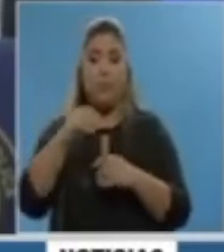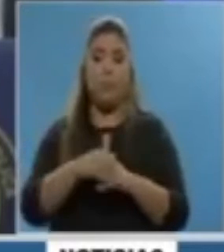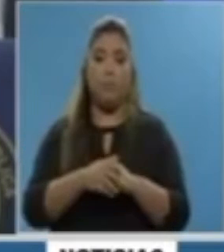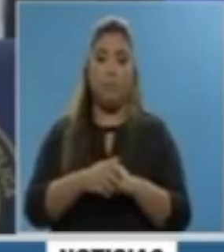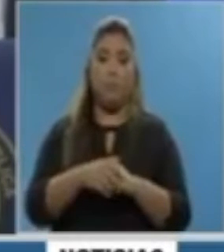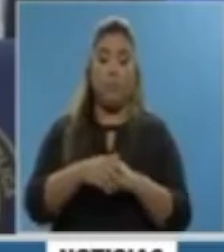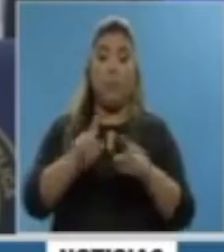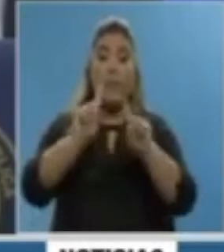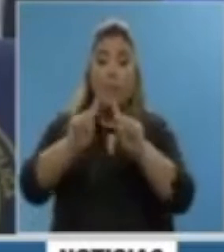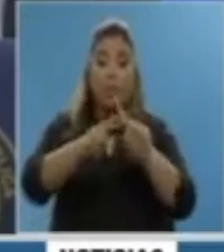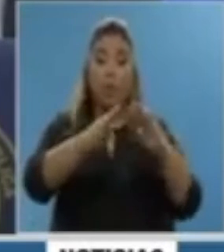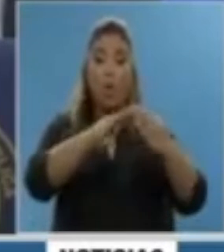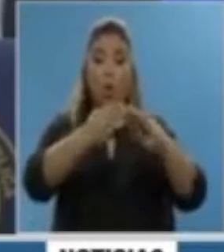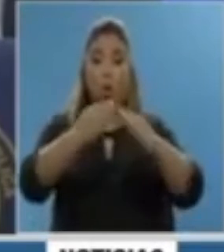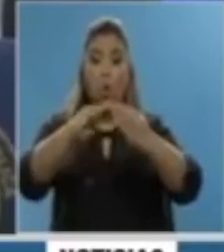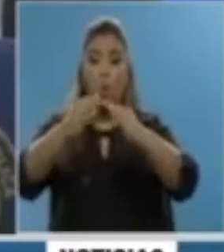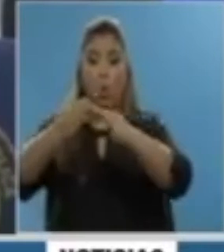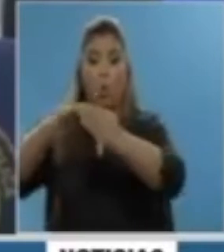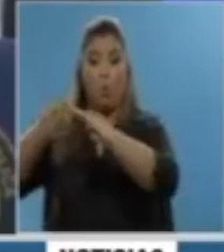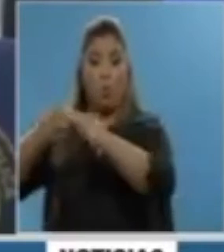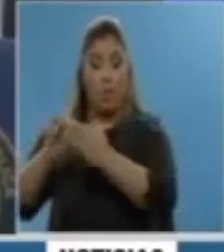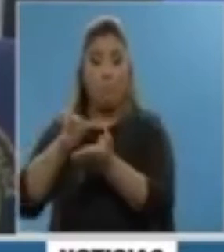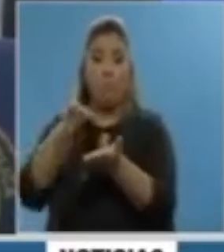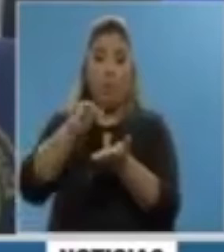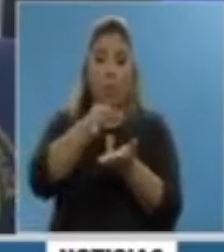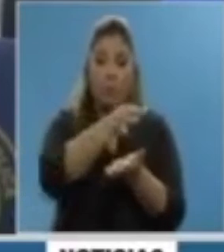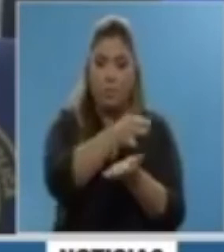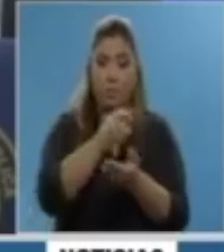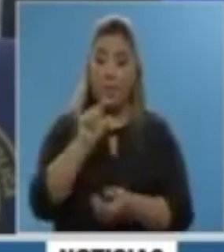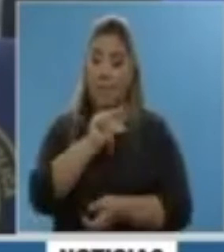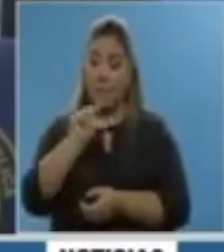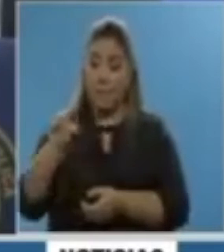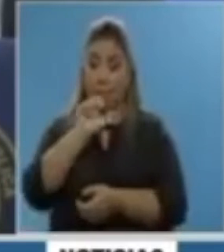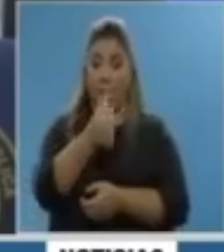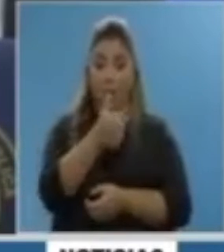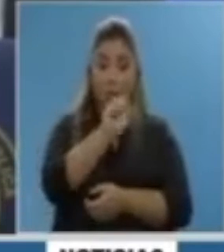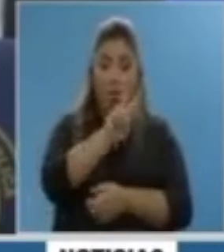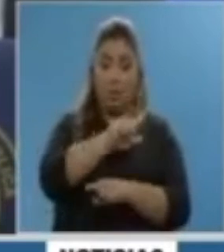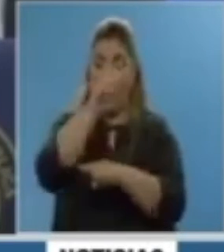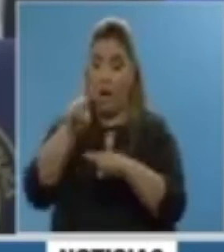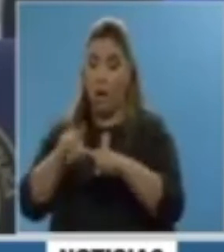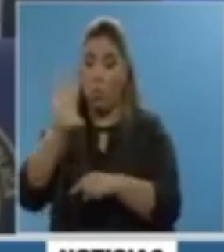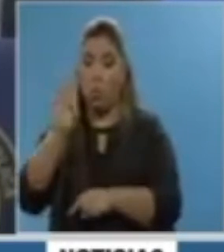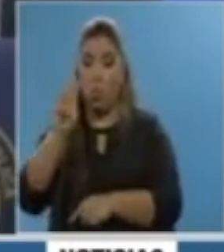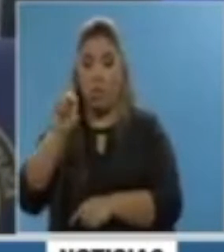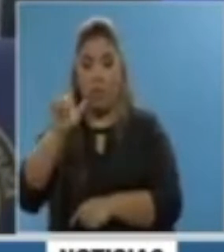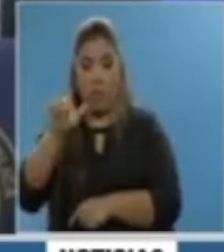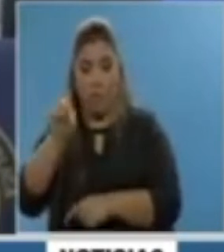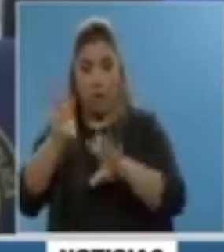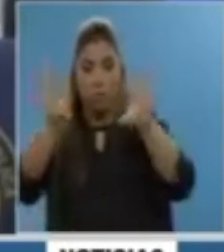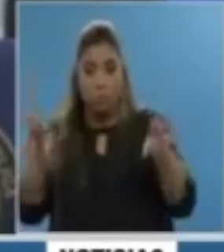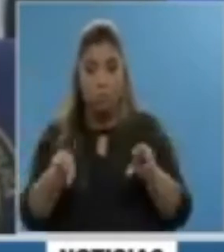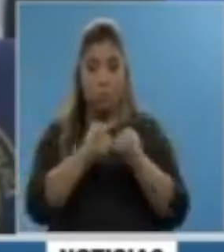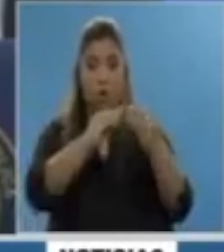aquellos corregimientos que reportaron mayor número de casos entre la semana del 2 al 9 de mayo. Del total de corregimientos que